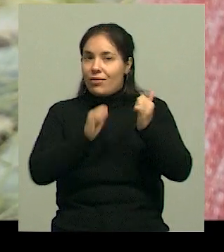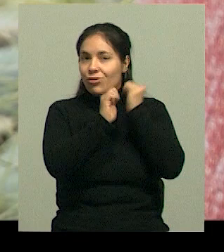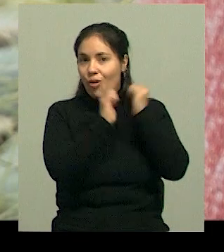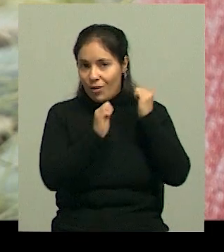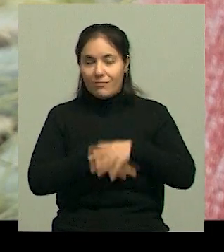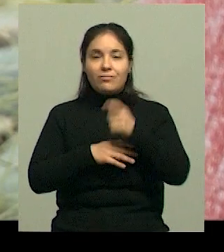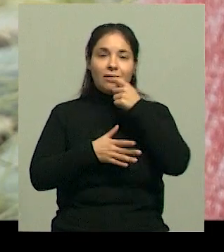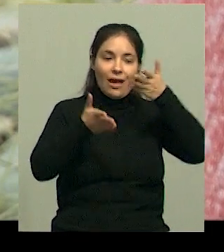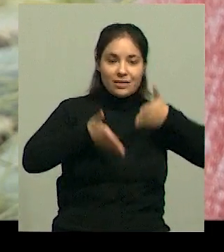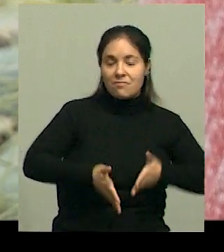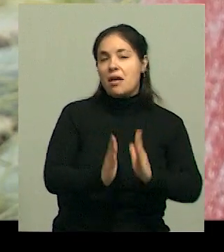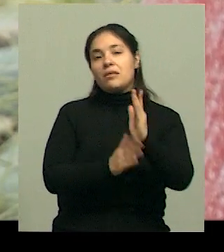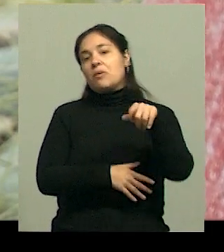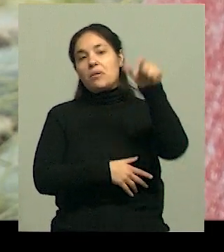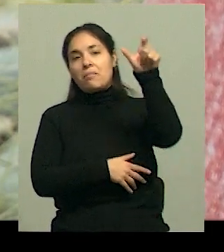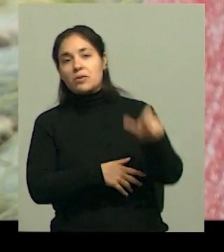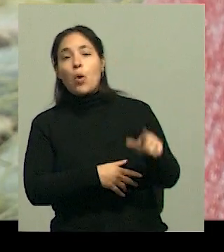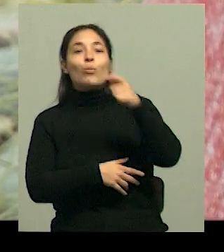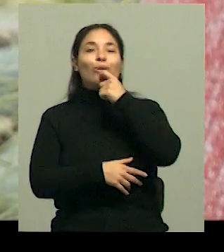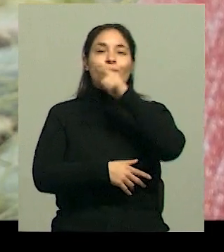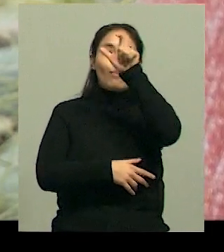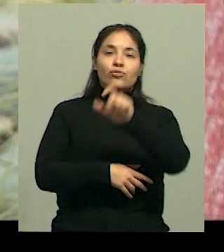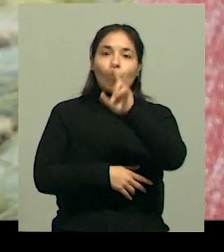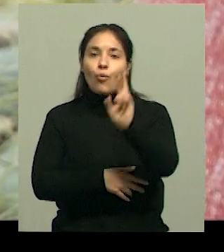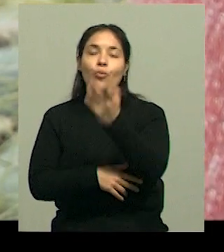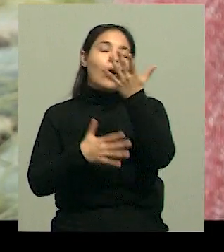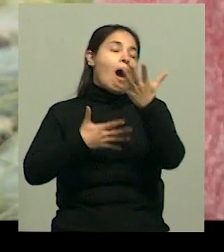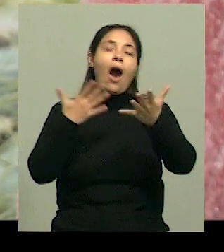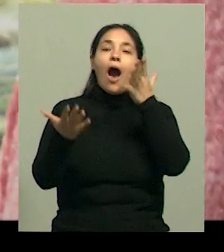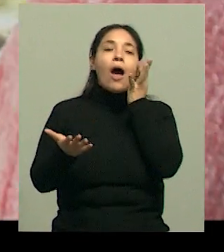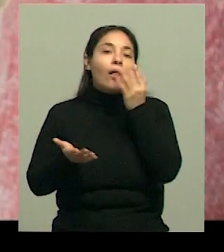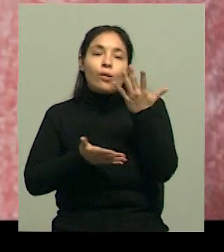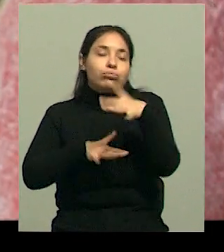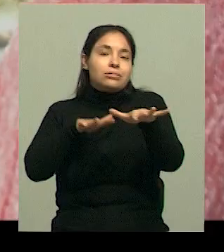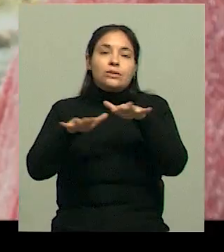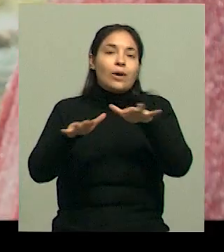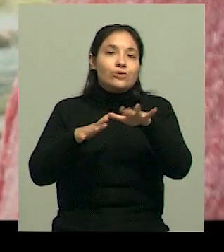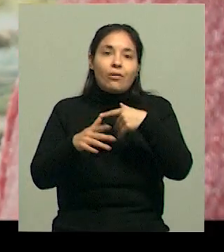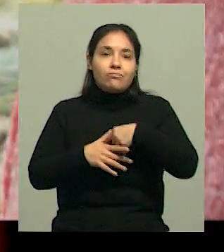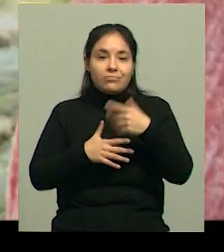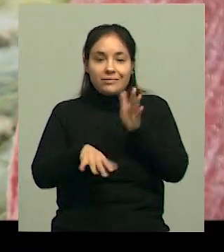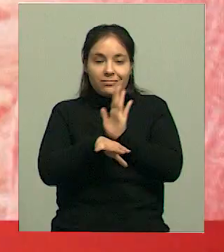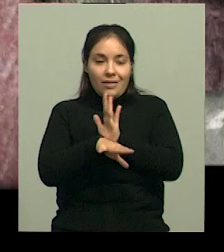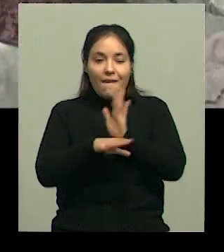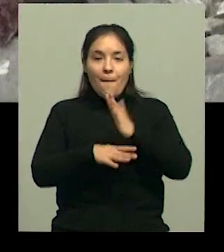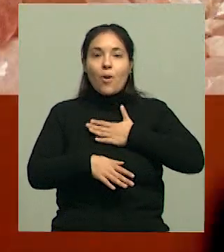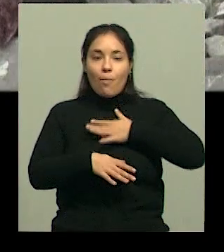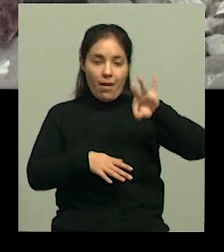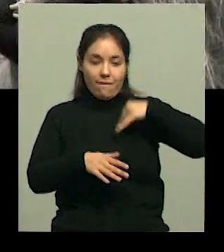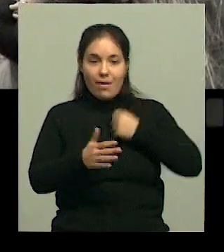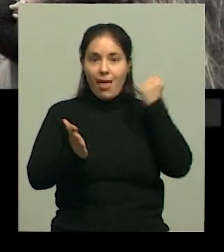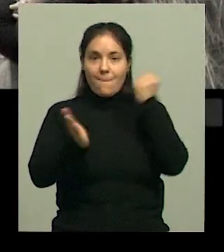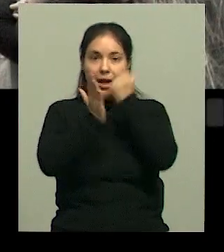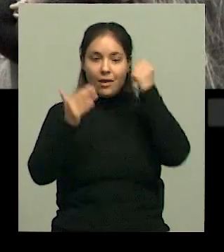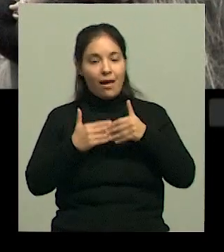el nacimiento de alguien, ya sea por el fallecimiento de alguien, ya sea por algún acontecimiento que marca un antes y un después. En la vida de un